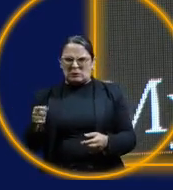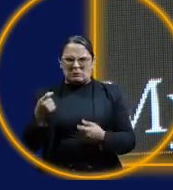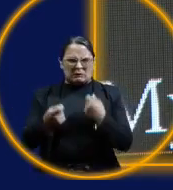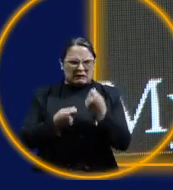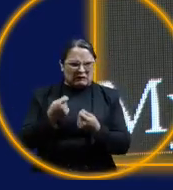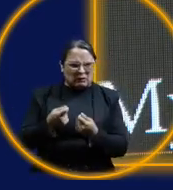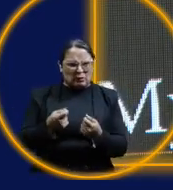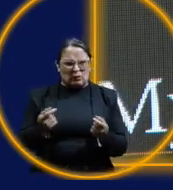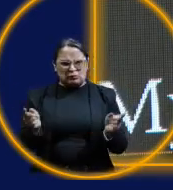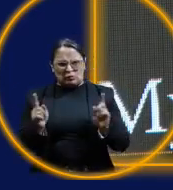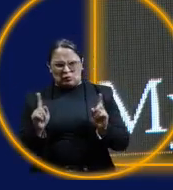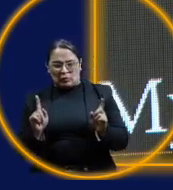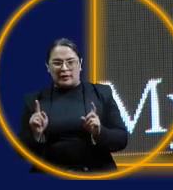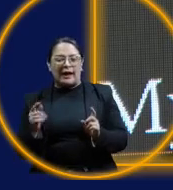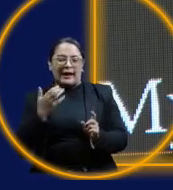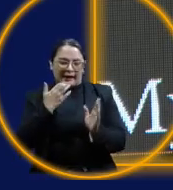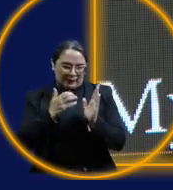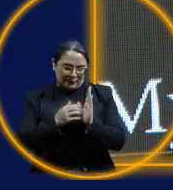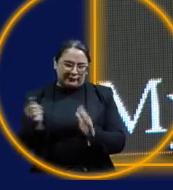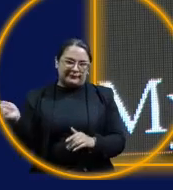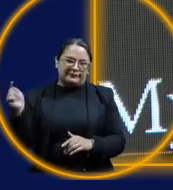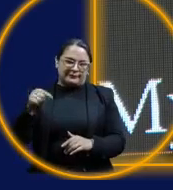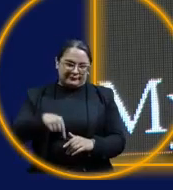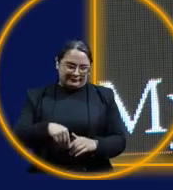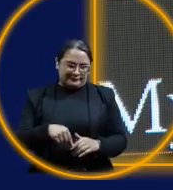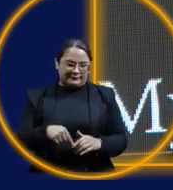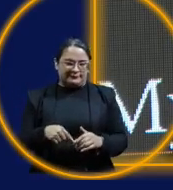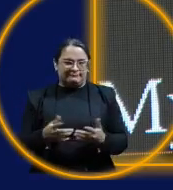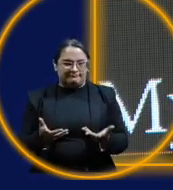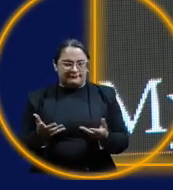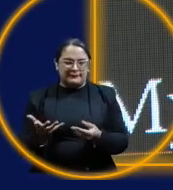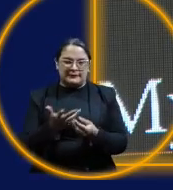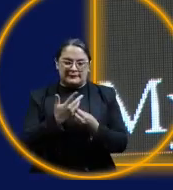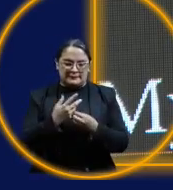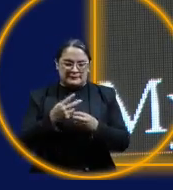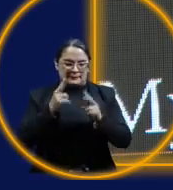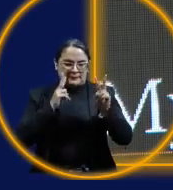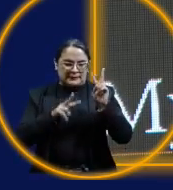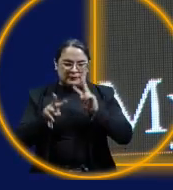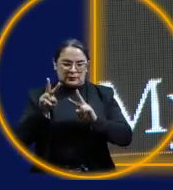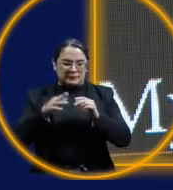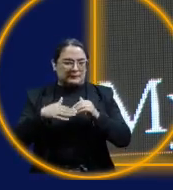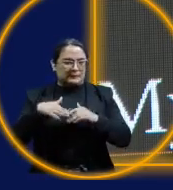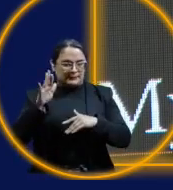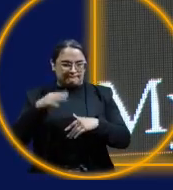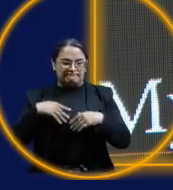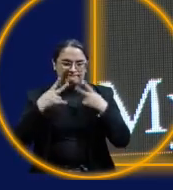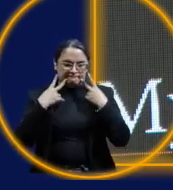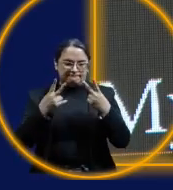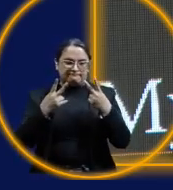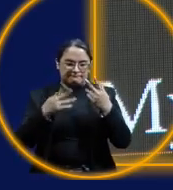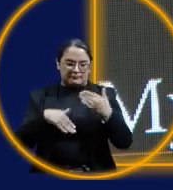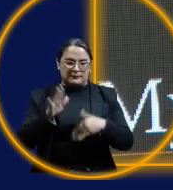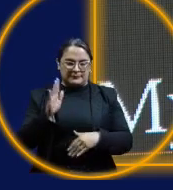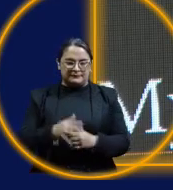eso venderme yo entonces uno de los artistas visuales increíbles lo mejor que he